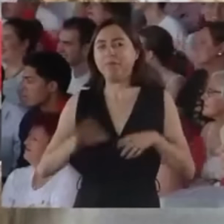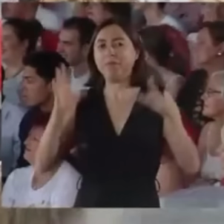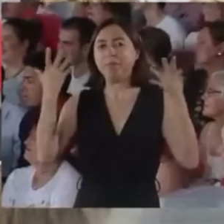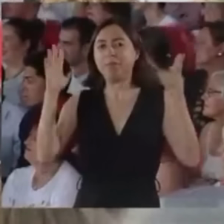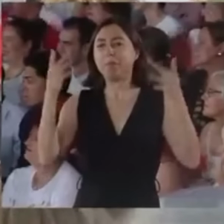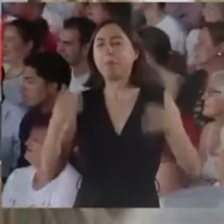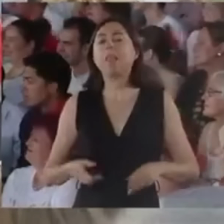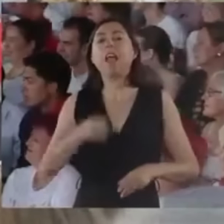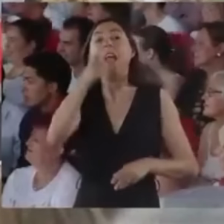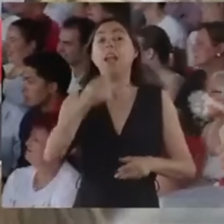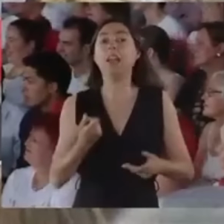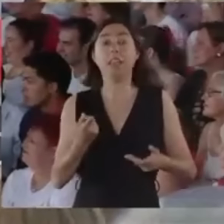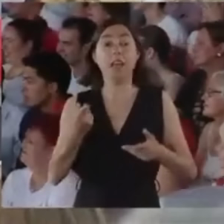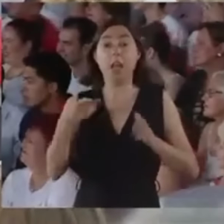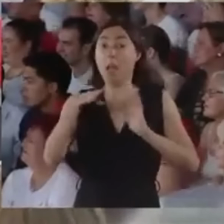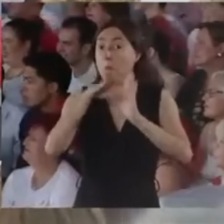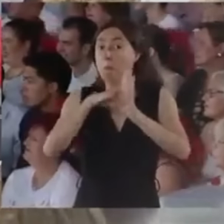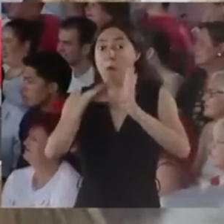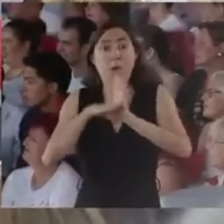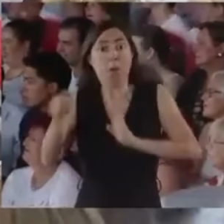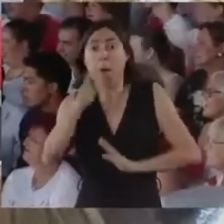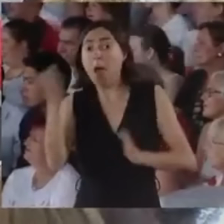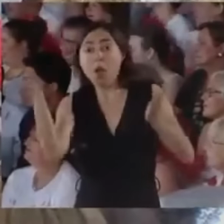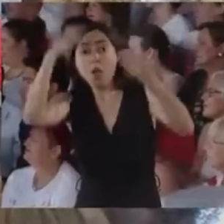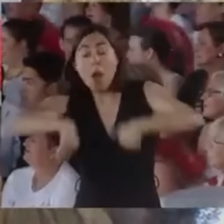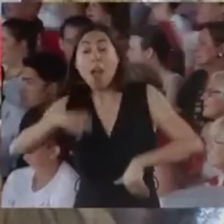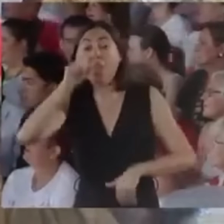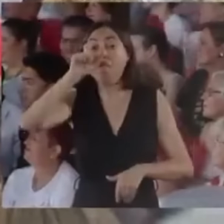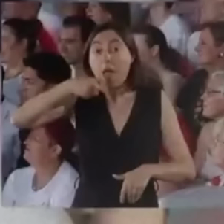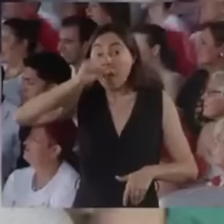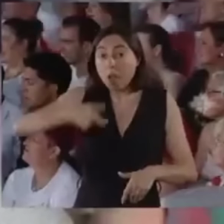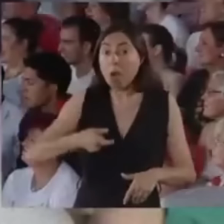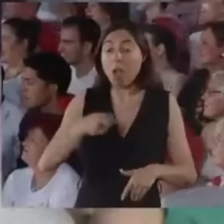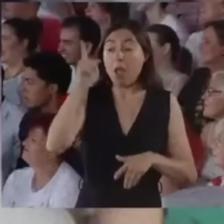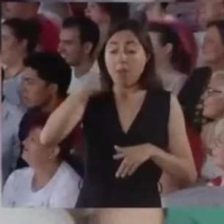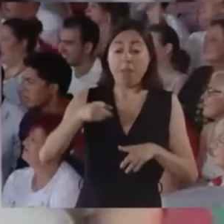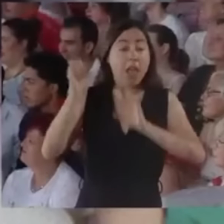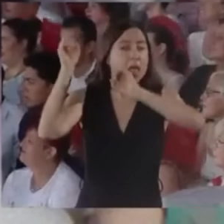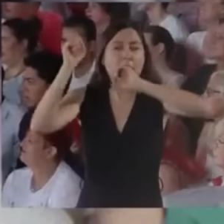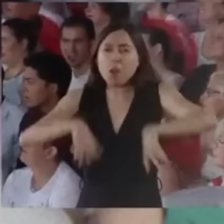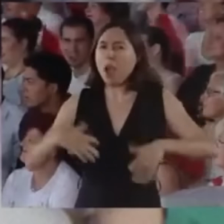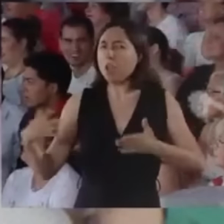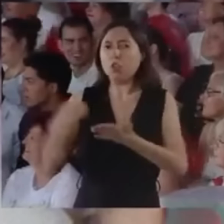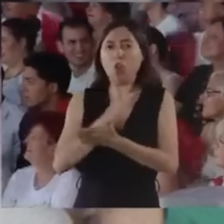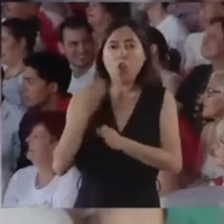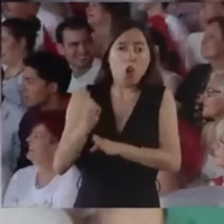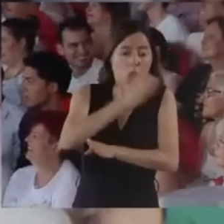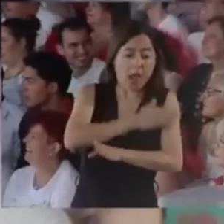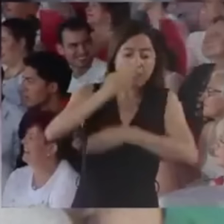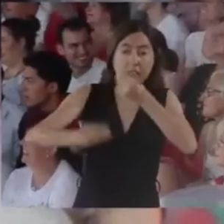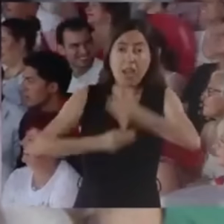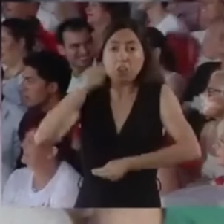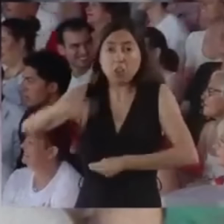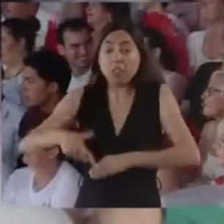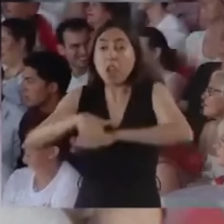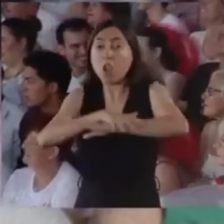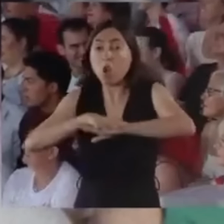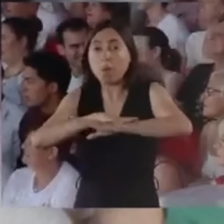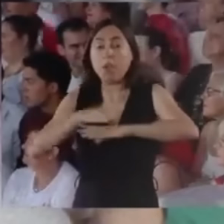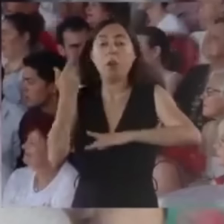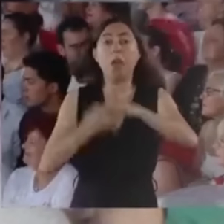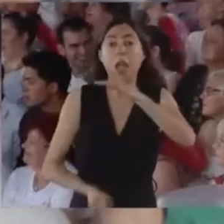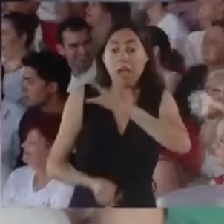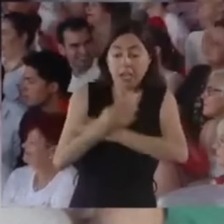El que no tiene más programa, el Feijóo, que derogar todo lo que ha hecho este gobierno con récord de creación de